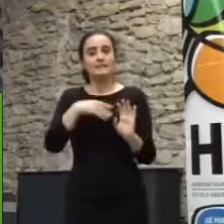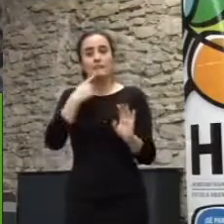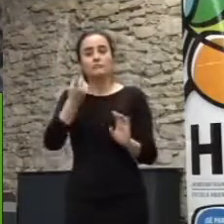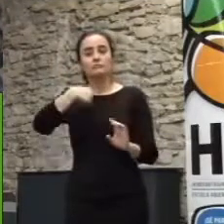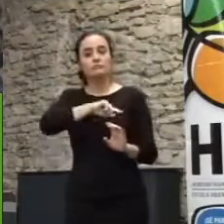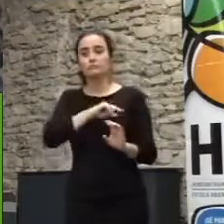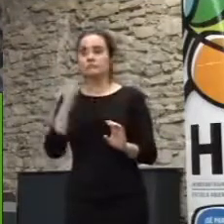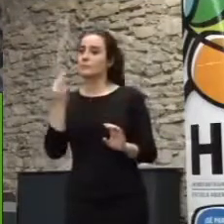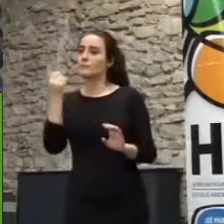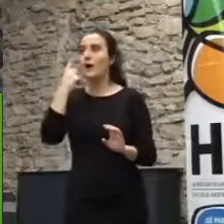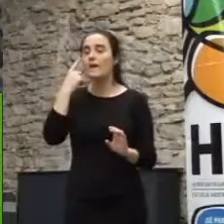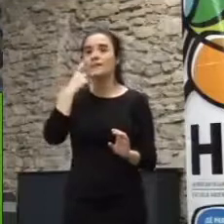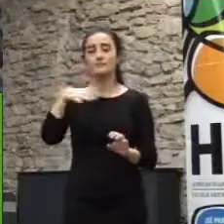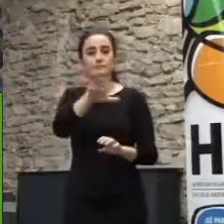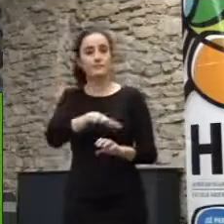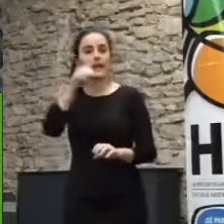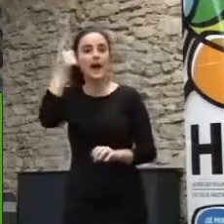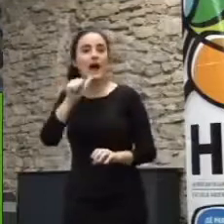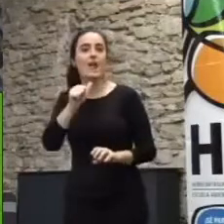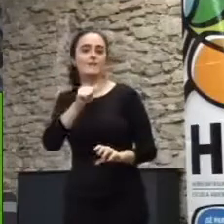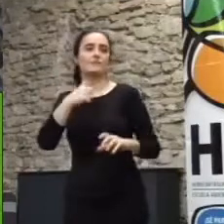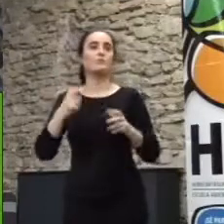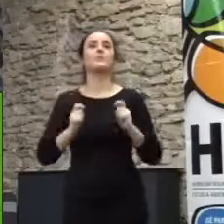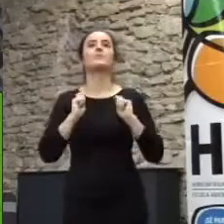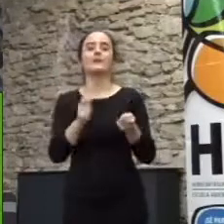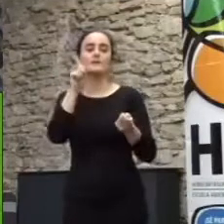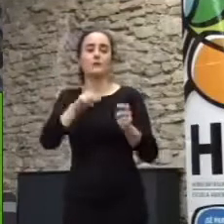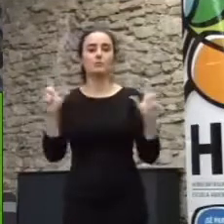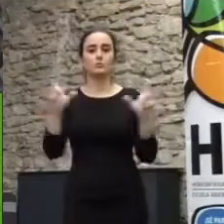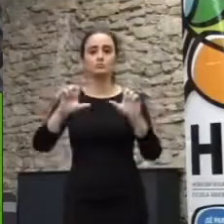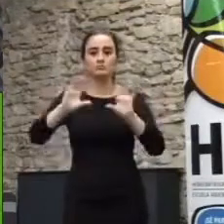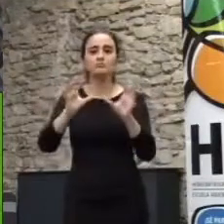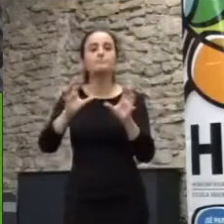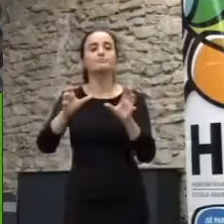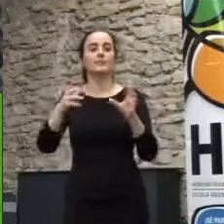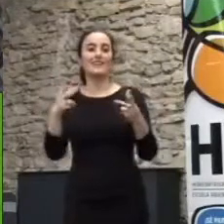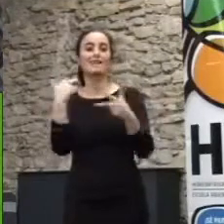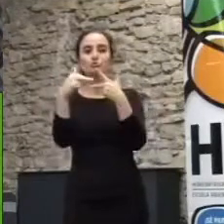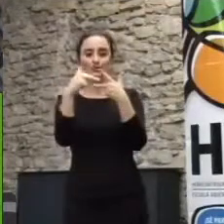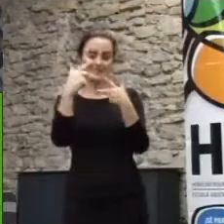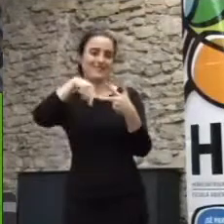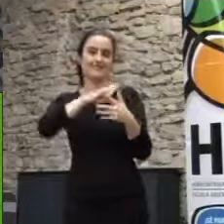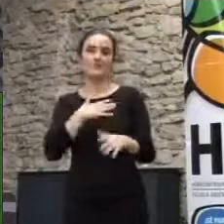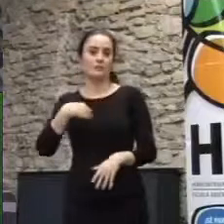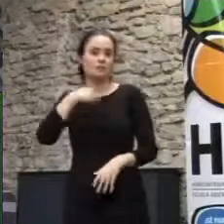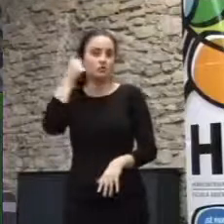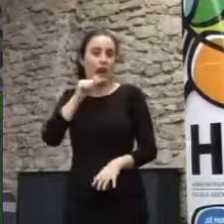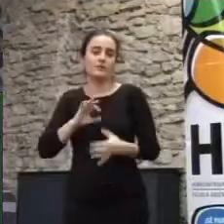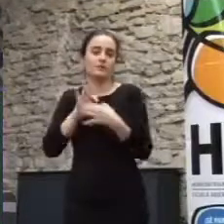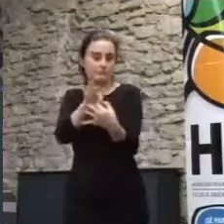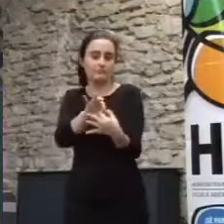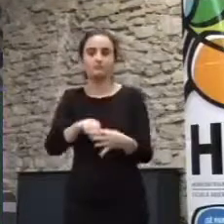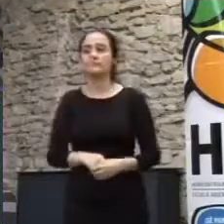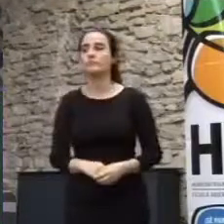Intentar dotar al territorio de medios de comunicación en euskera a la altura de lo que nos merecemos los alaveses.